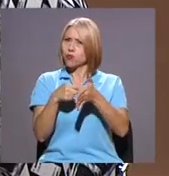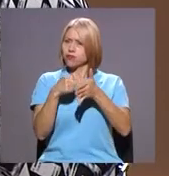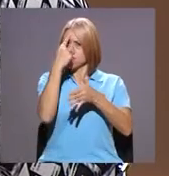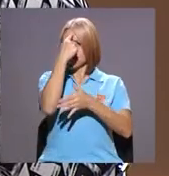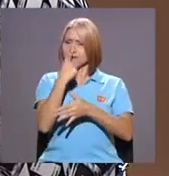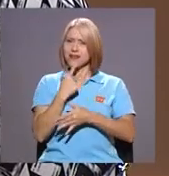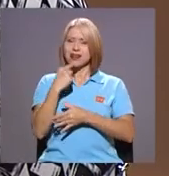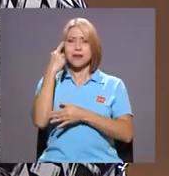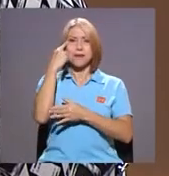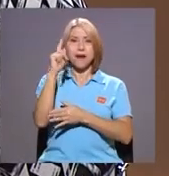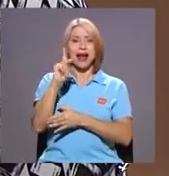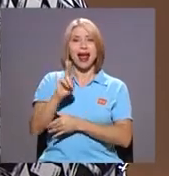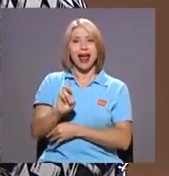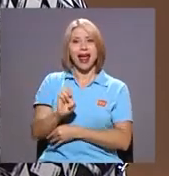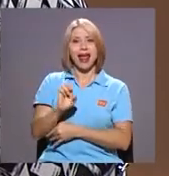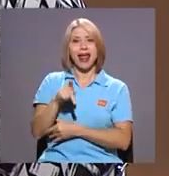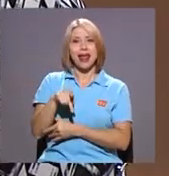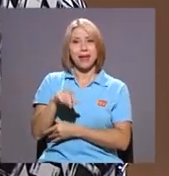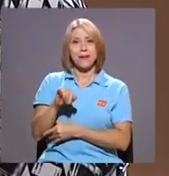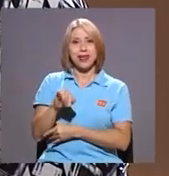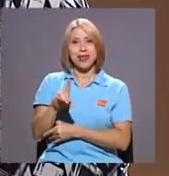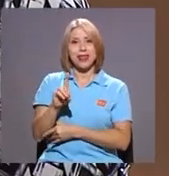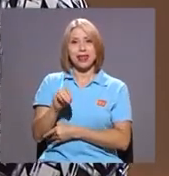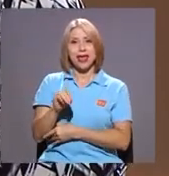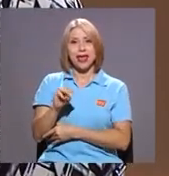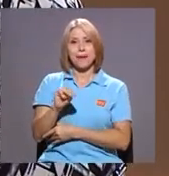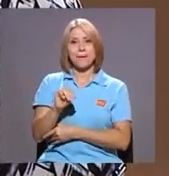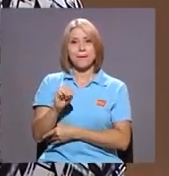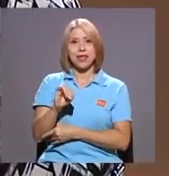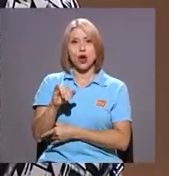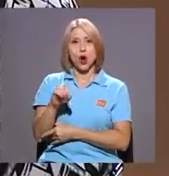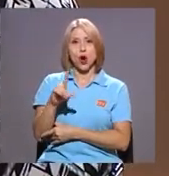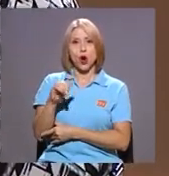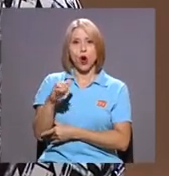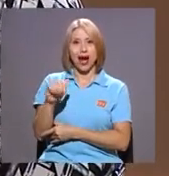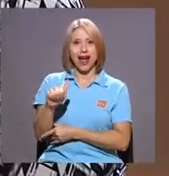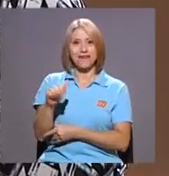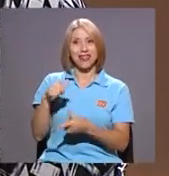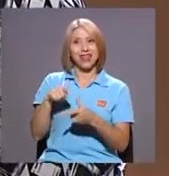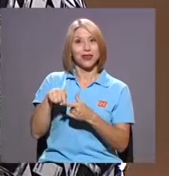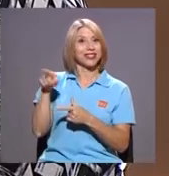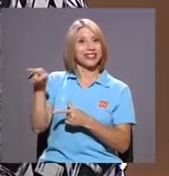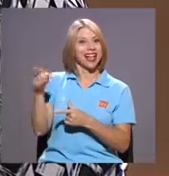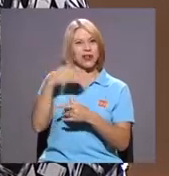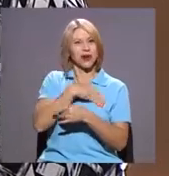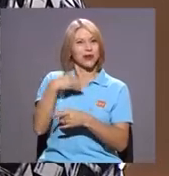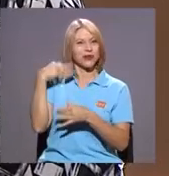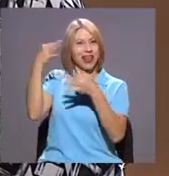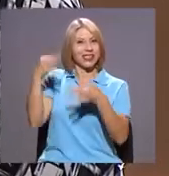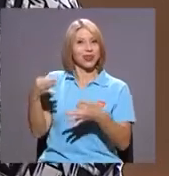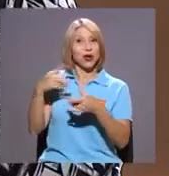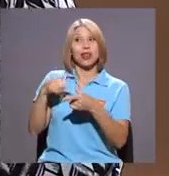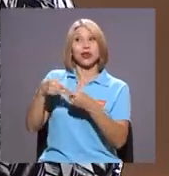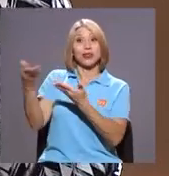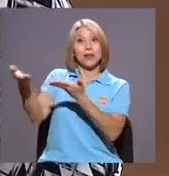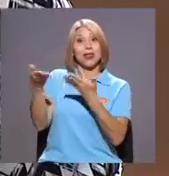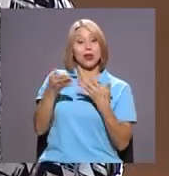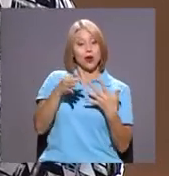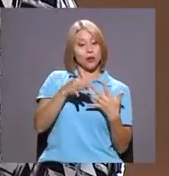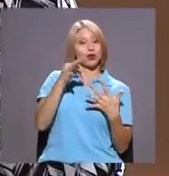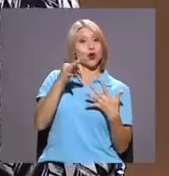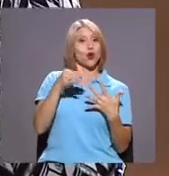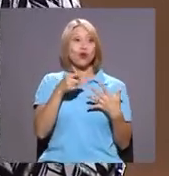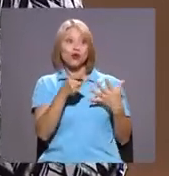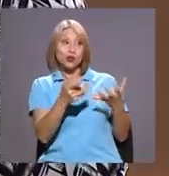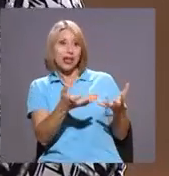epidemióloga. Entonces, él al final esa decisión no le gustó y me presentó a mí la opción. Me dice, bueno, si no la quiere informar usted como